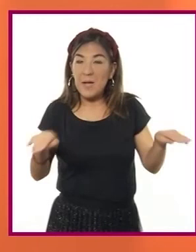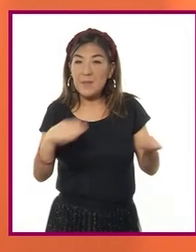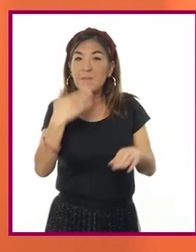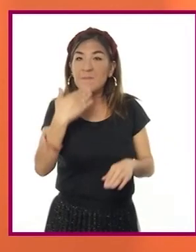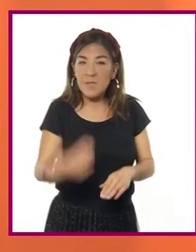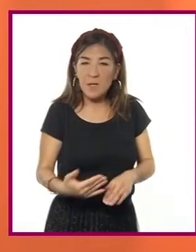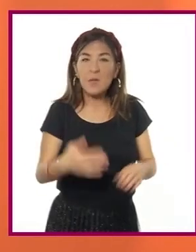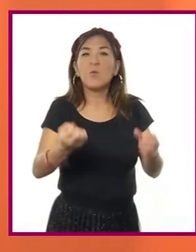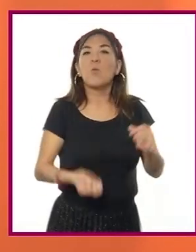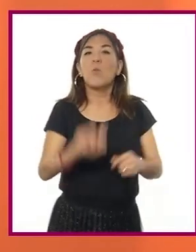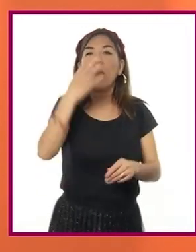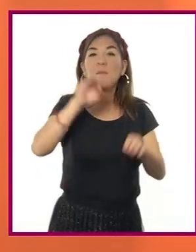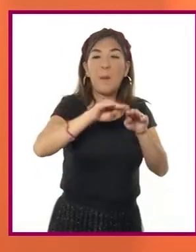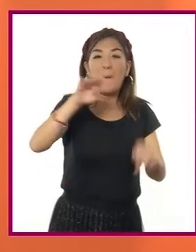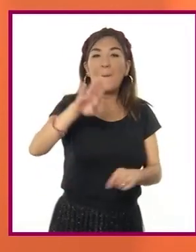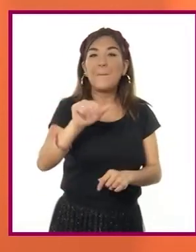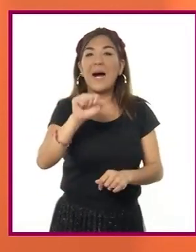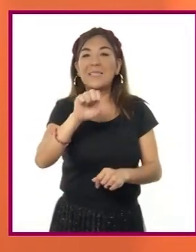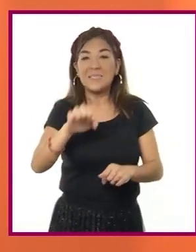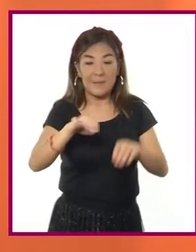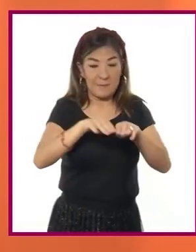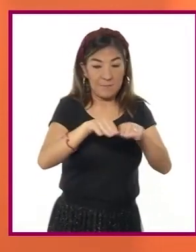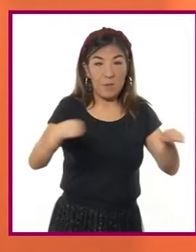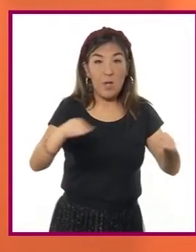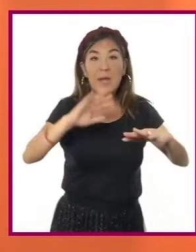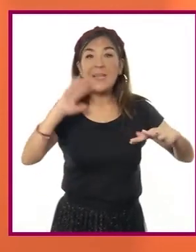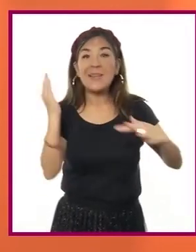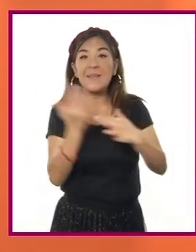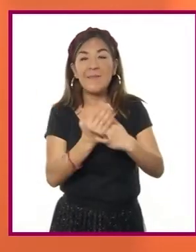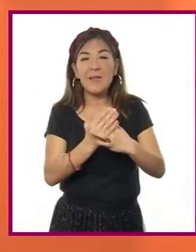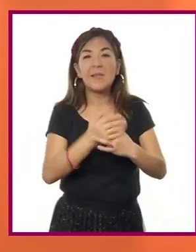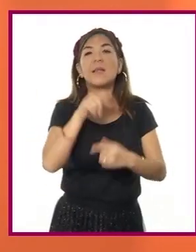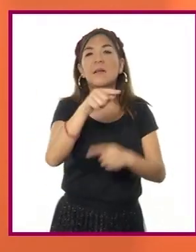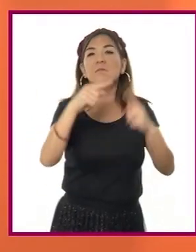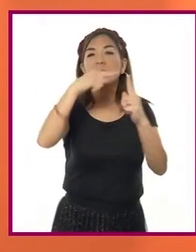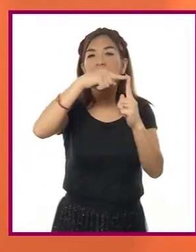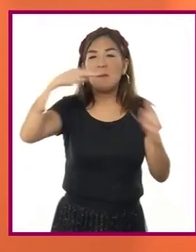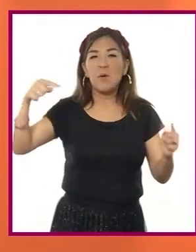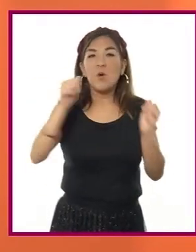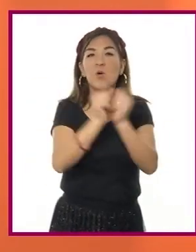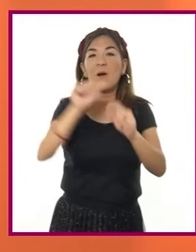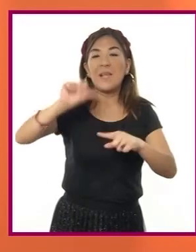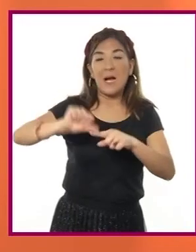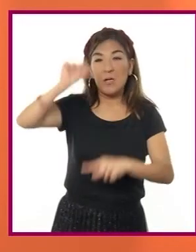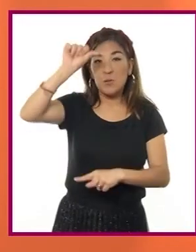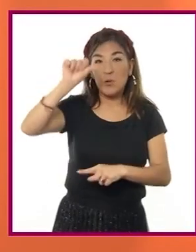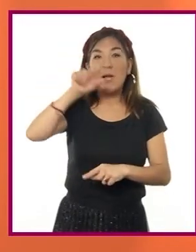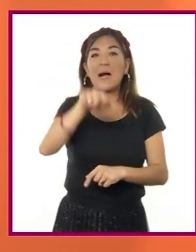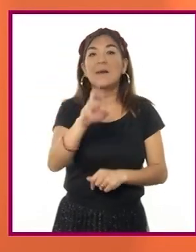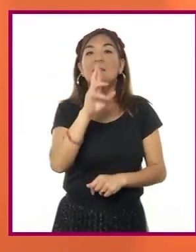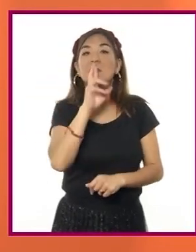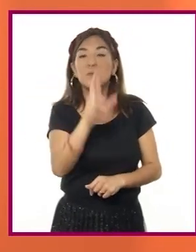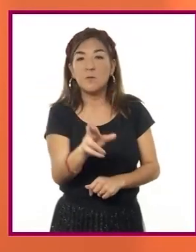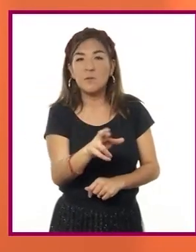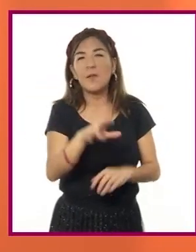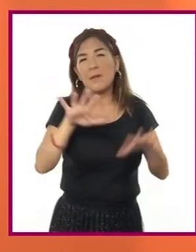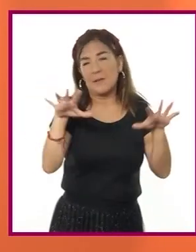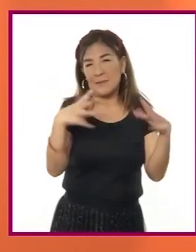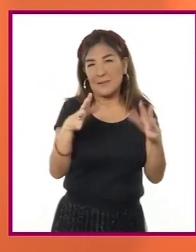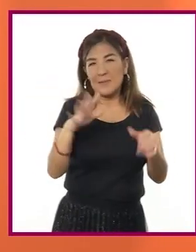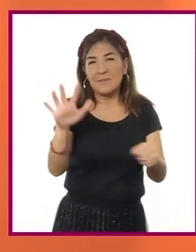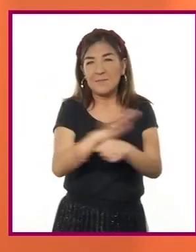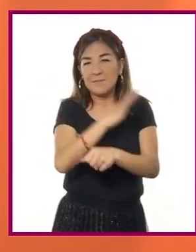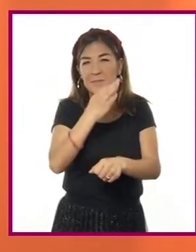Midan la longitud de la base y divídanlo entre la medida de la altura. El resultado debe ser aproximadamente